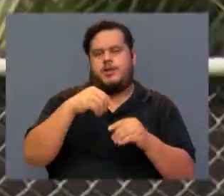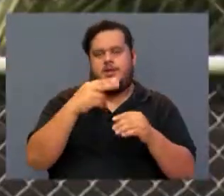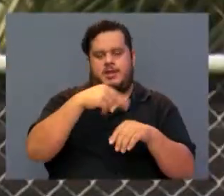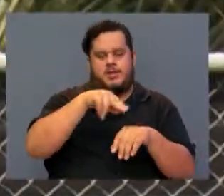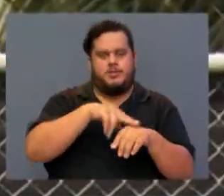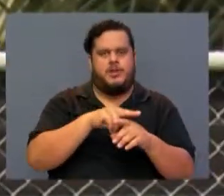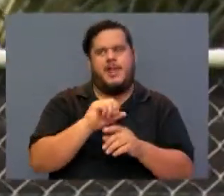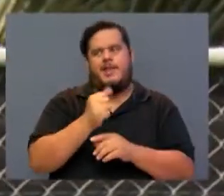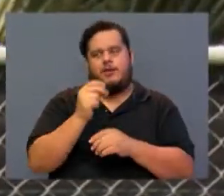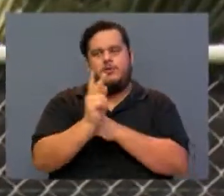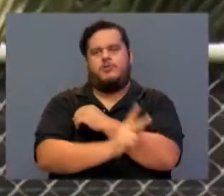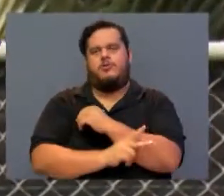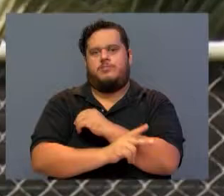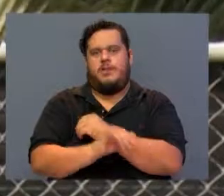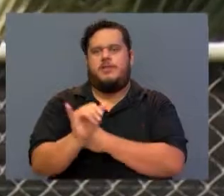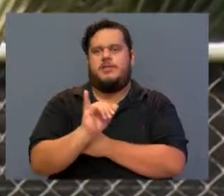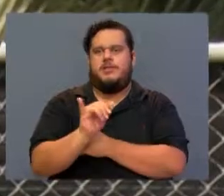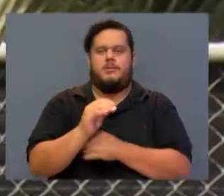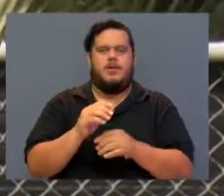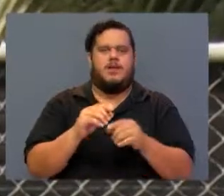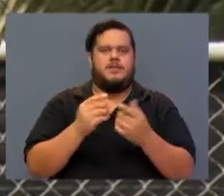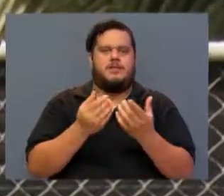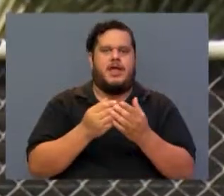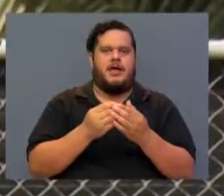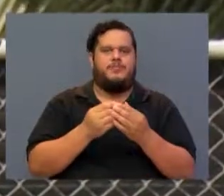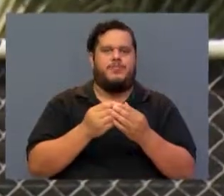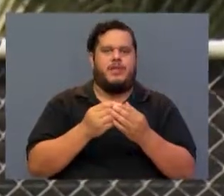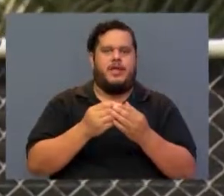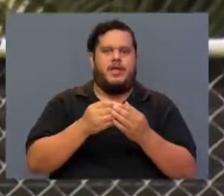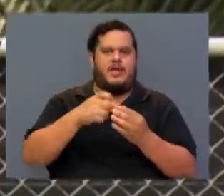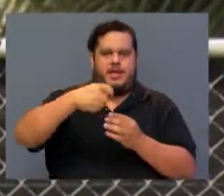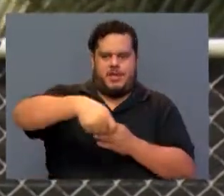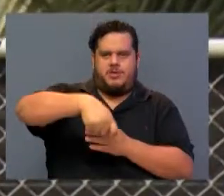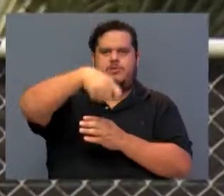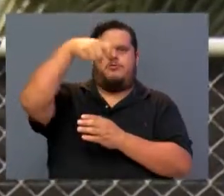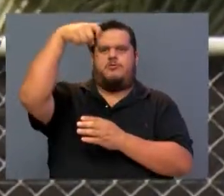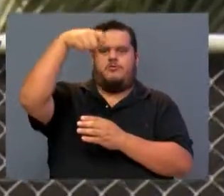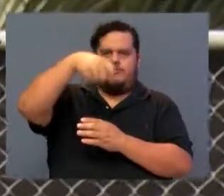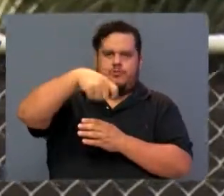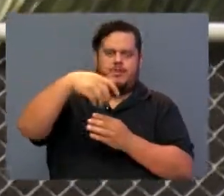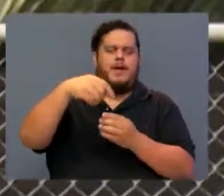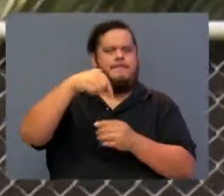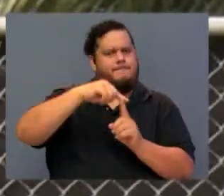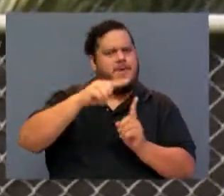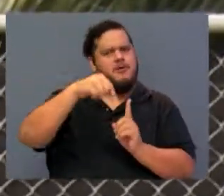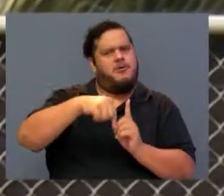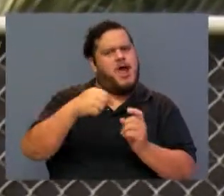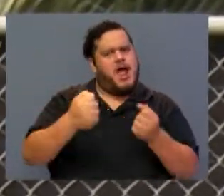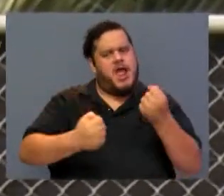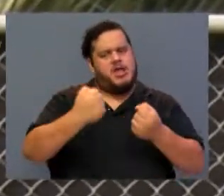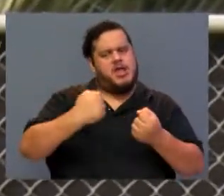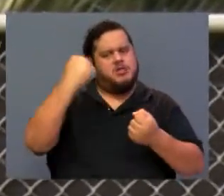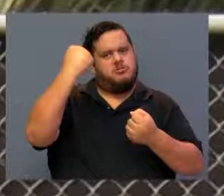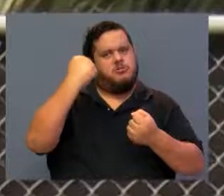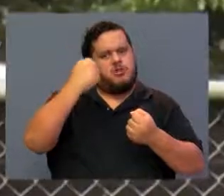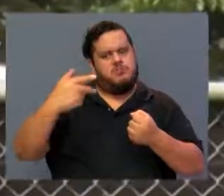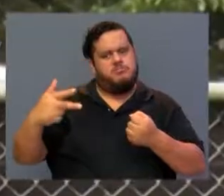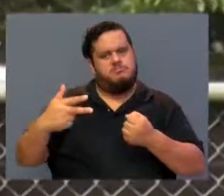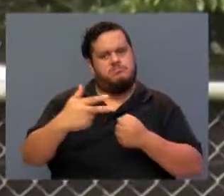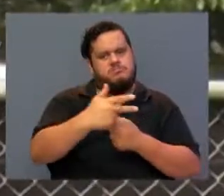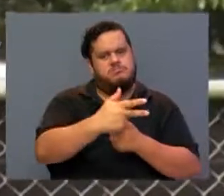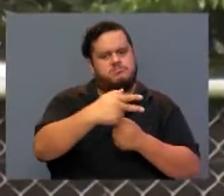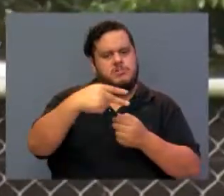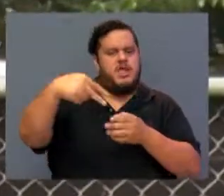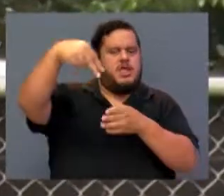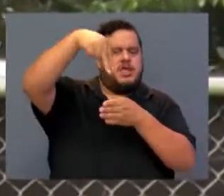fuera, en otros países, incluso hasta grúas y demás. Acá la modalidad es esta, que no solamente en Jicaral, sino también en